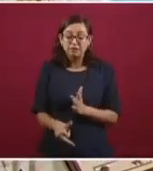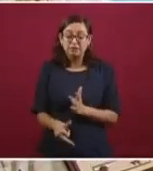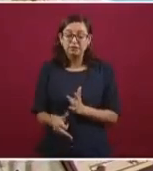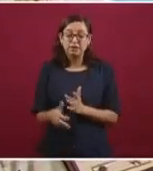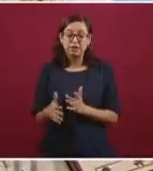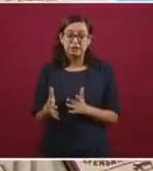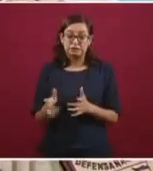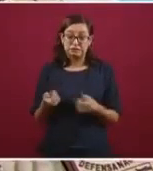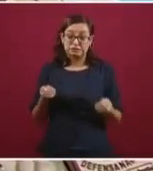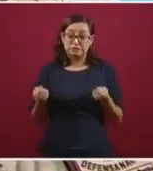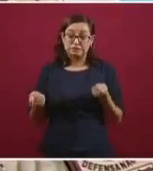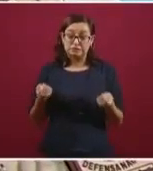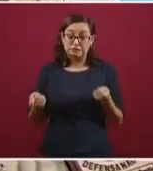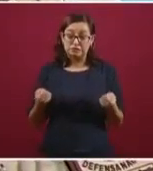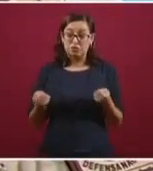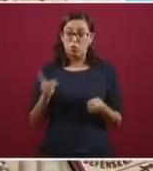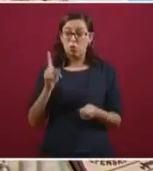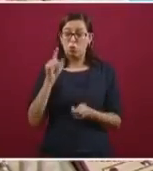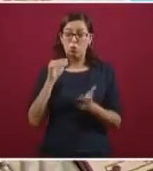tener bajo control